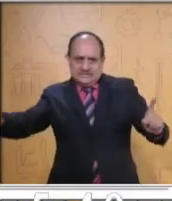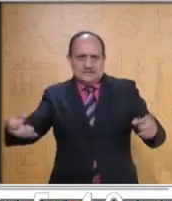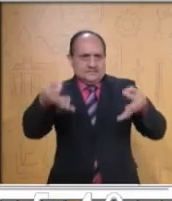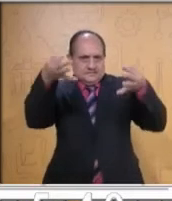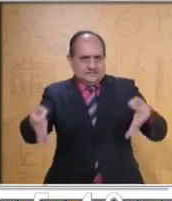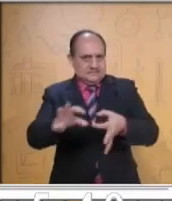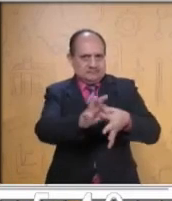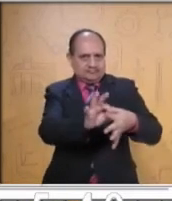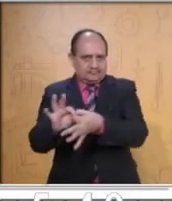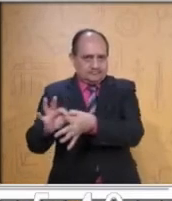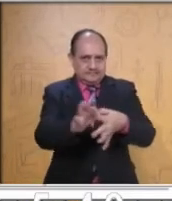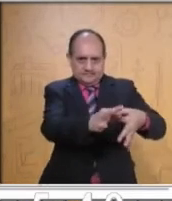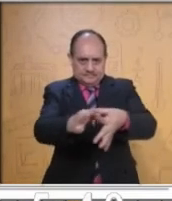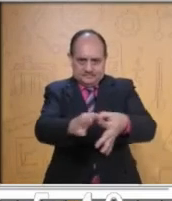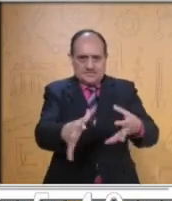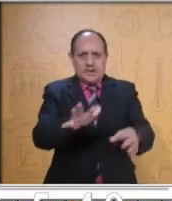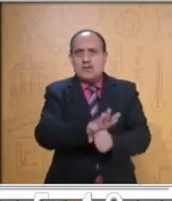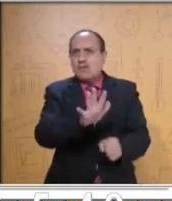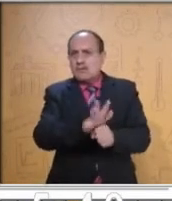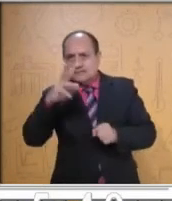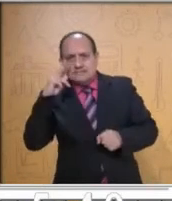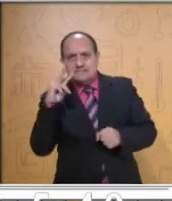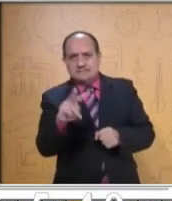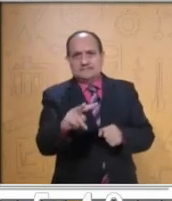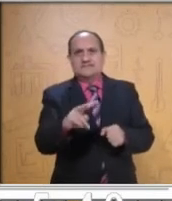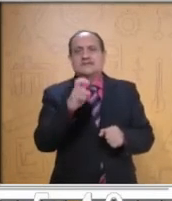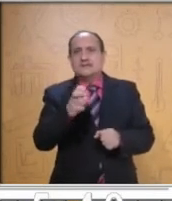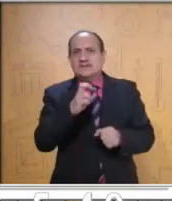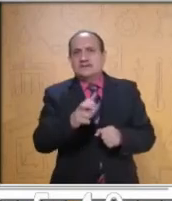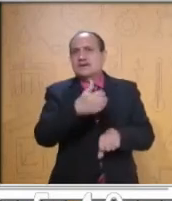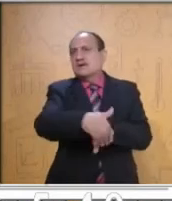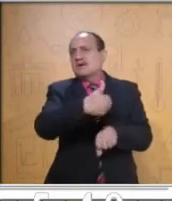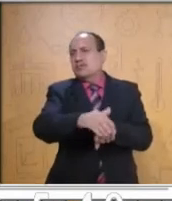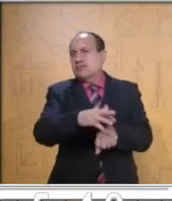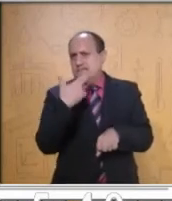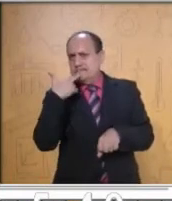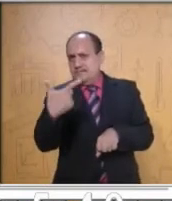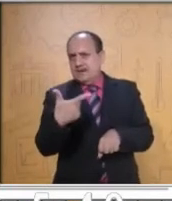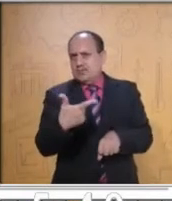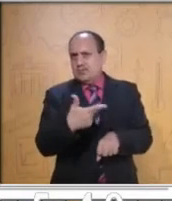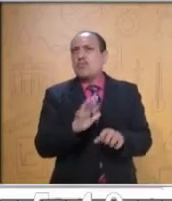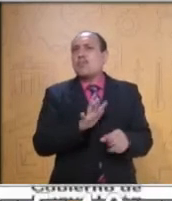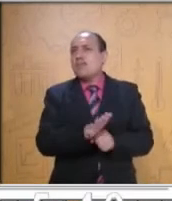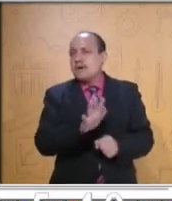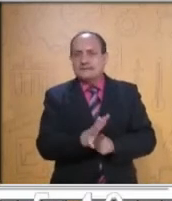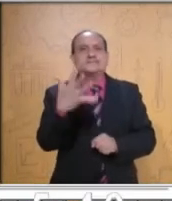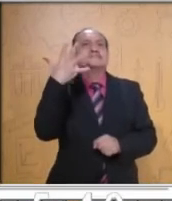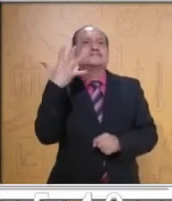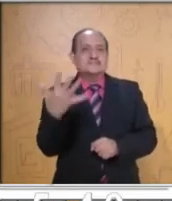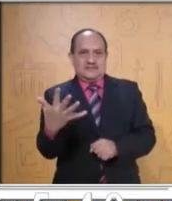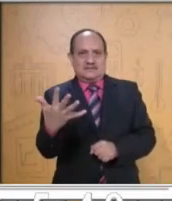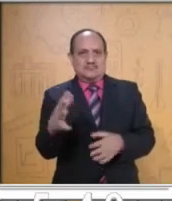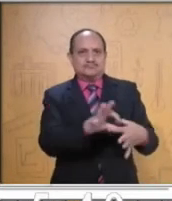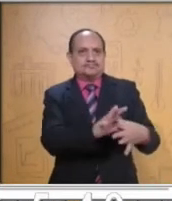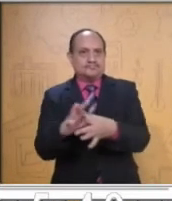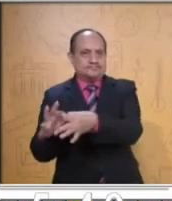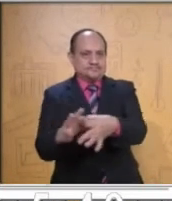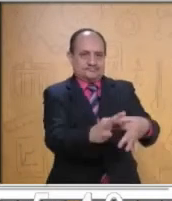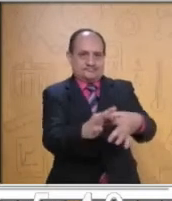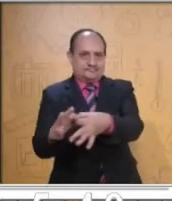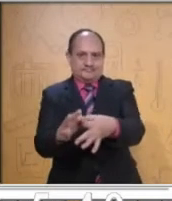caso, estamos viendo que el dato que mejor representa es el 5. Entonces, vamos a ver